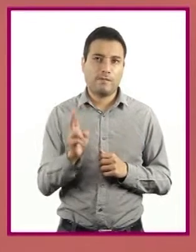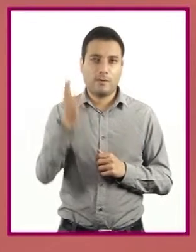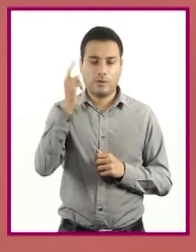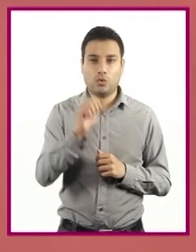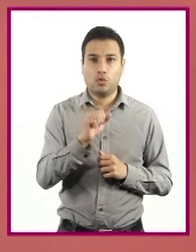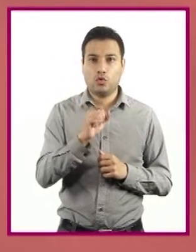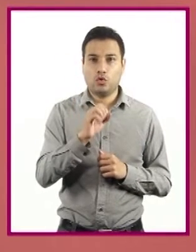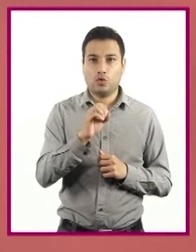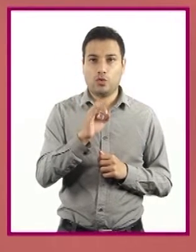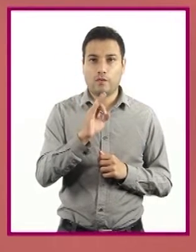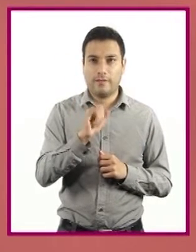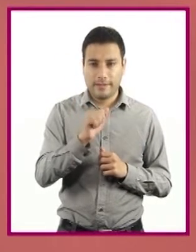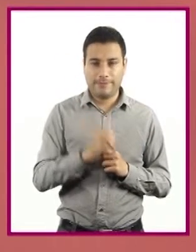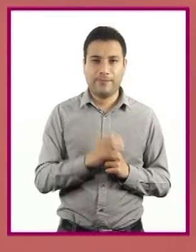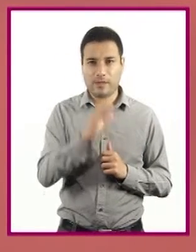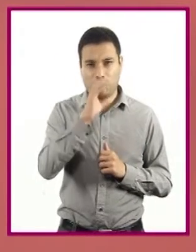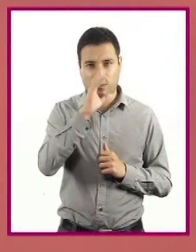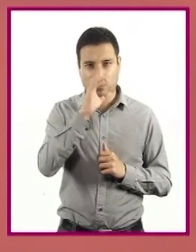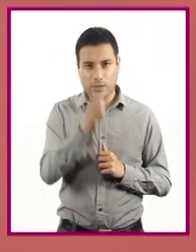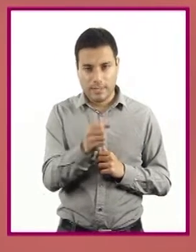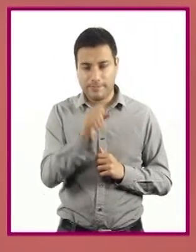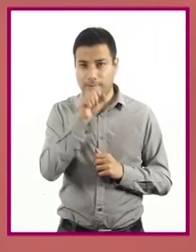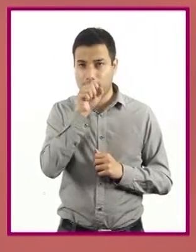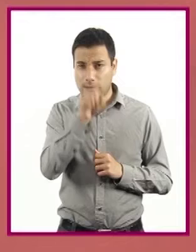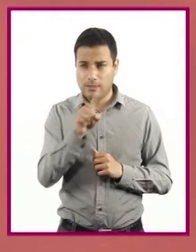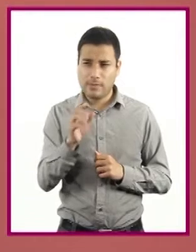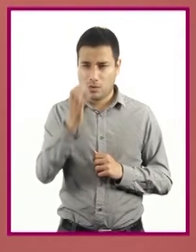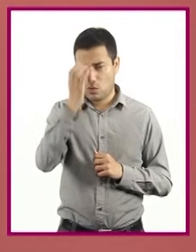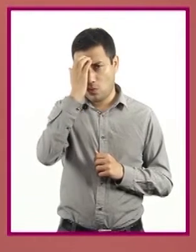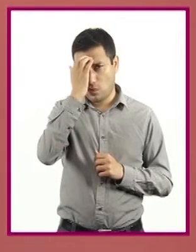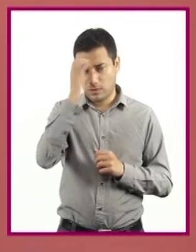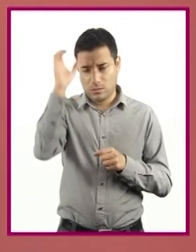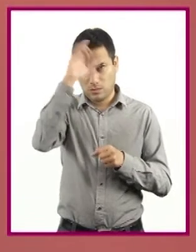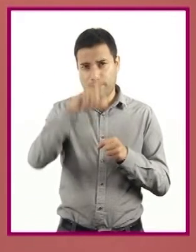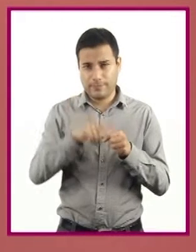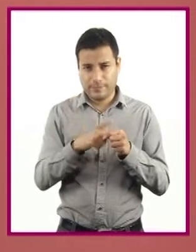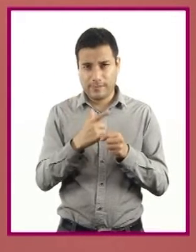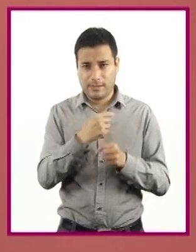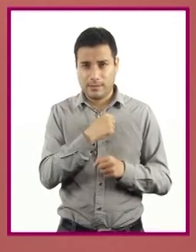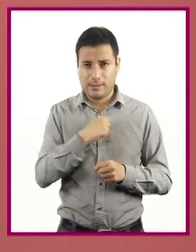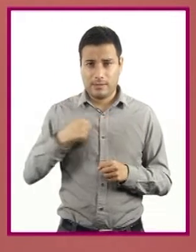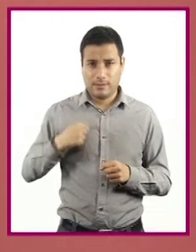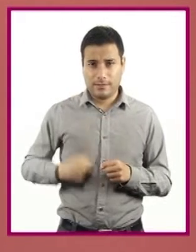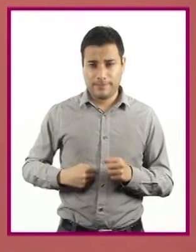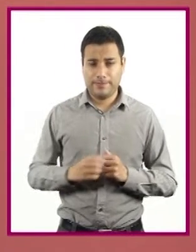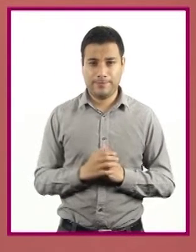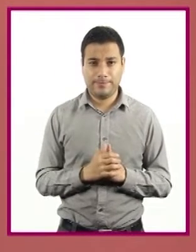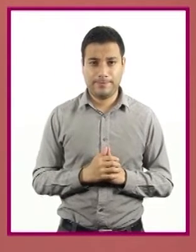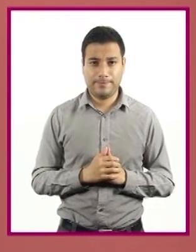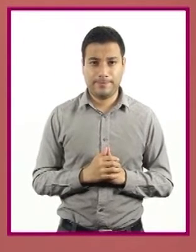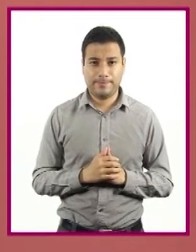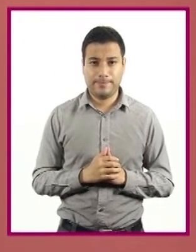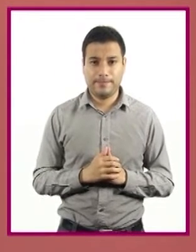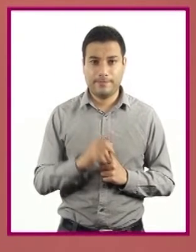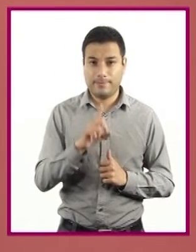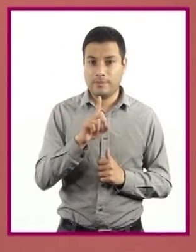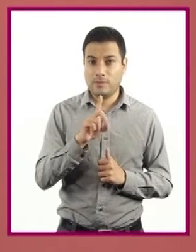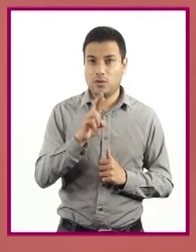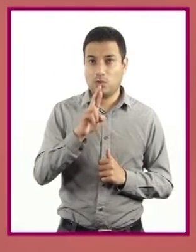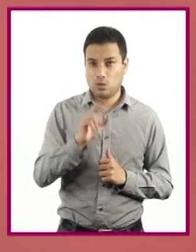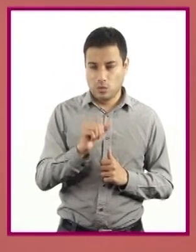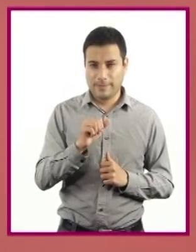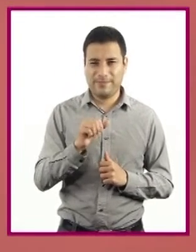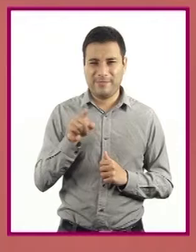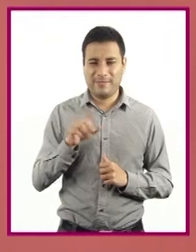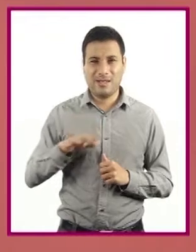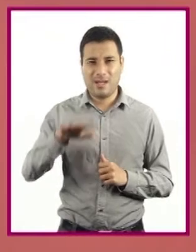Bulgaria, maestra en literatura antigua china por la Universidad Pedagógica del Centro de China, doctora en el área de China